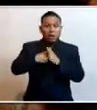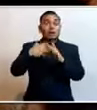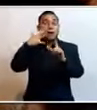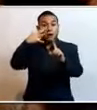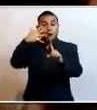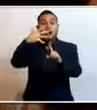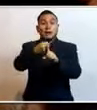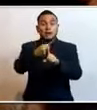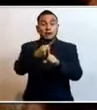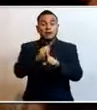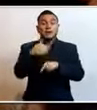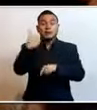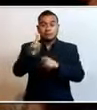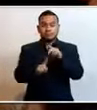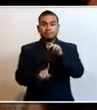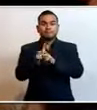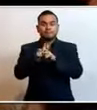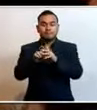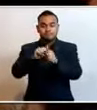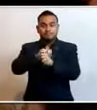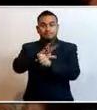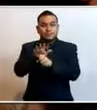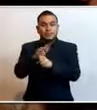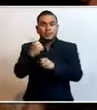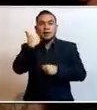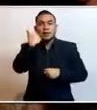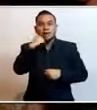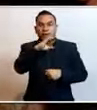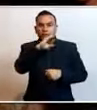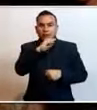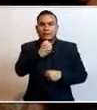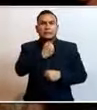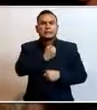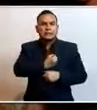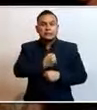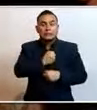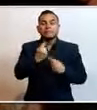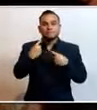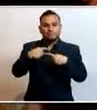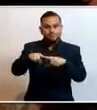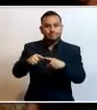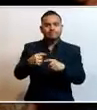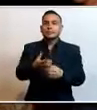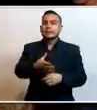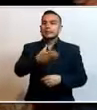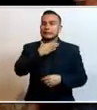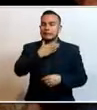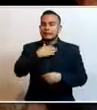Y luego vino la pandemia y nos golpeó. Y sigue golpeando.